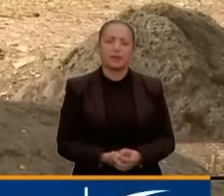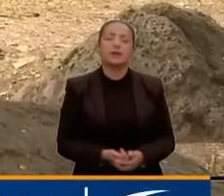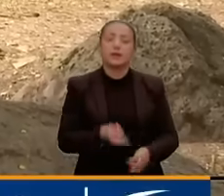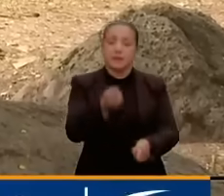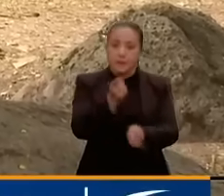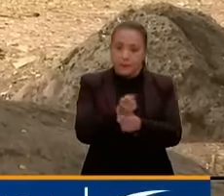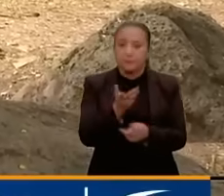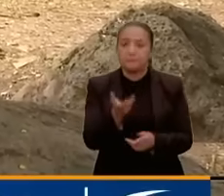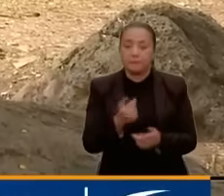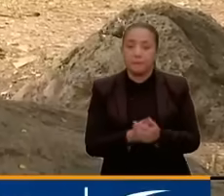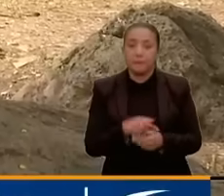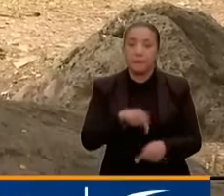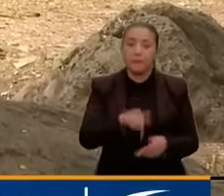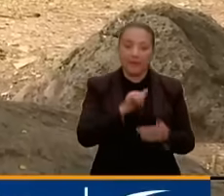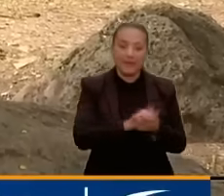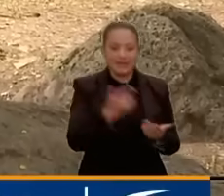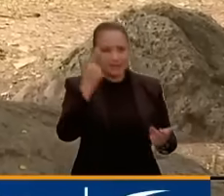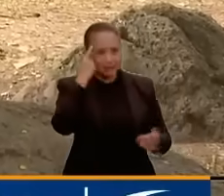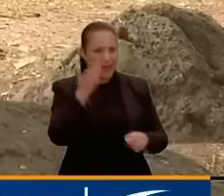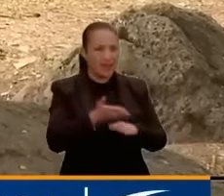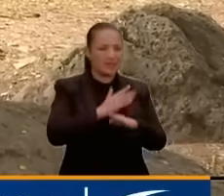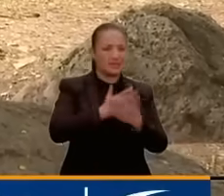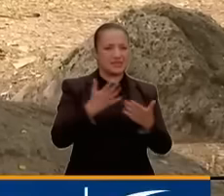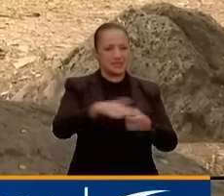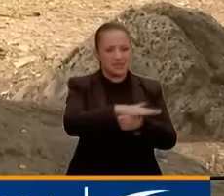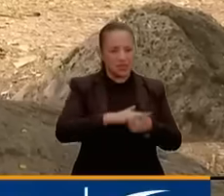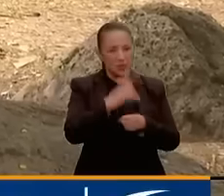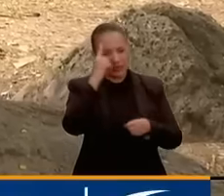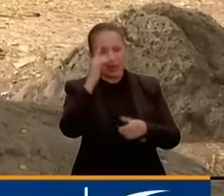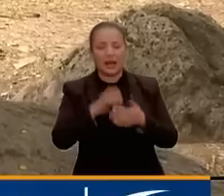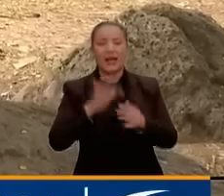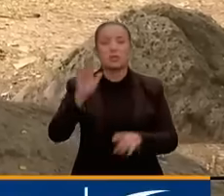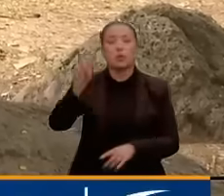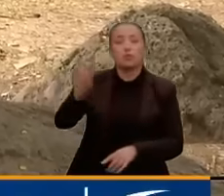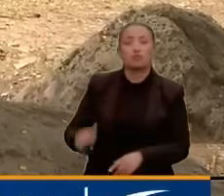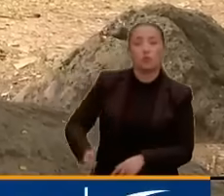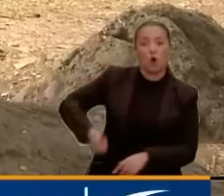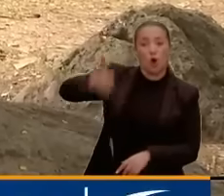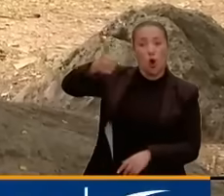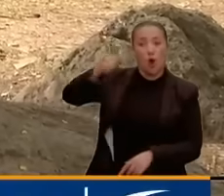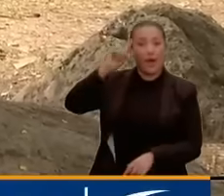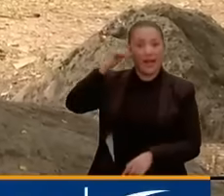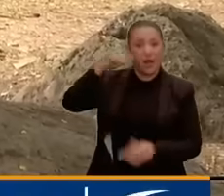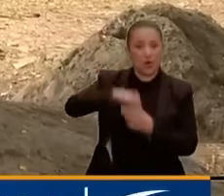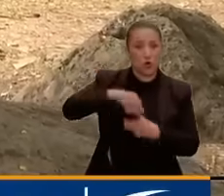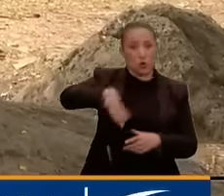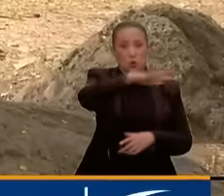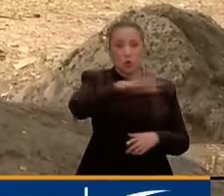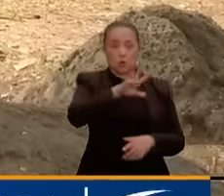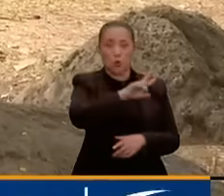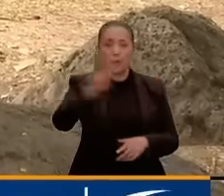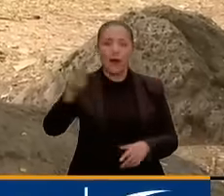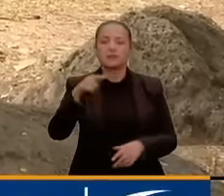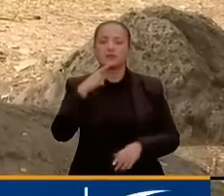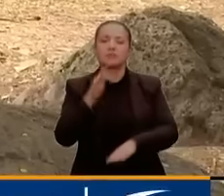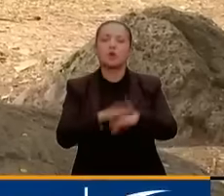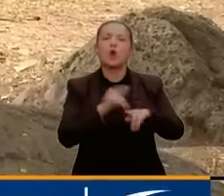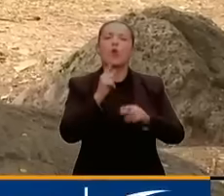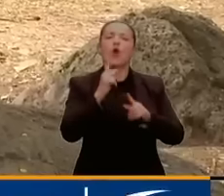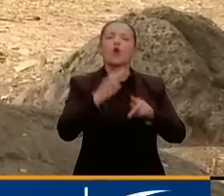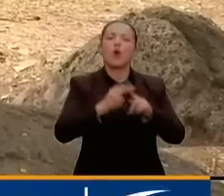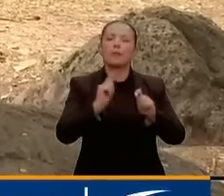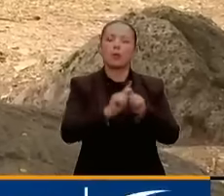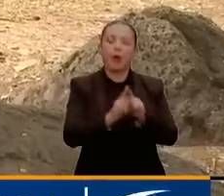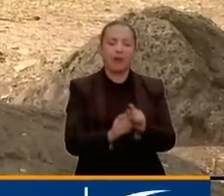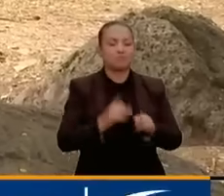Precisamente para prevenir este tipo de casos, el día de ayer la gobernadora del Valle, Dilian Francisca Toro, activó el código rosa en todo el departamento, pues en el mes